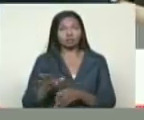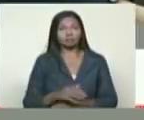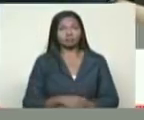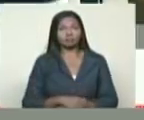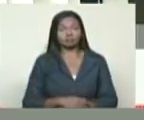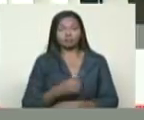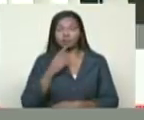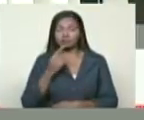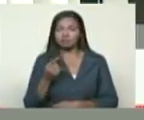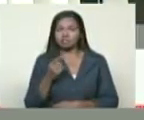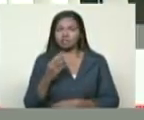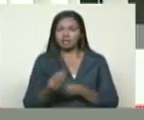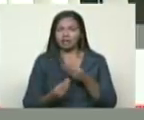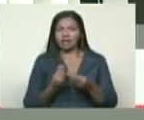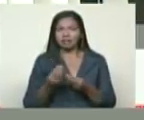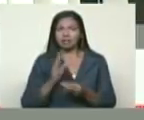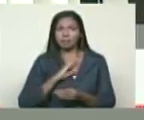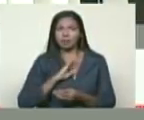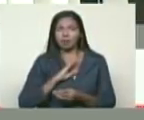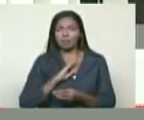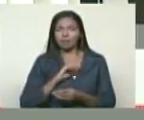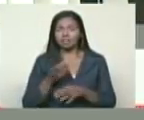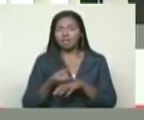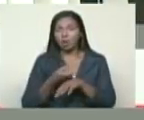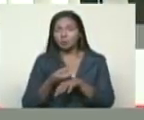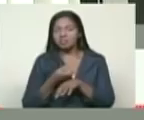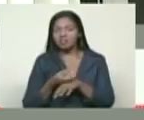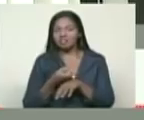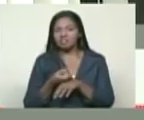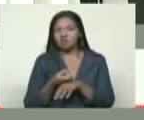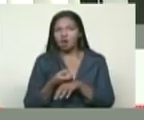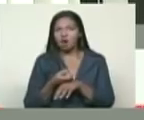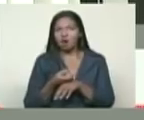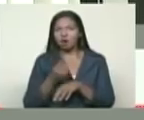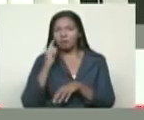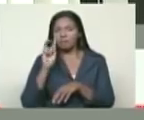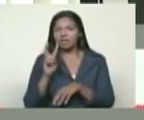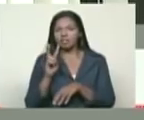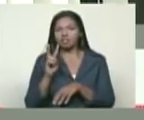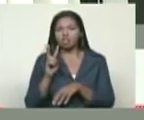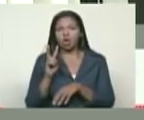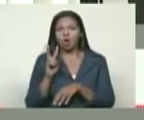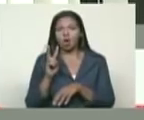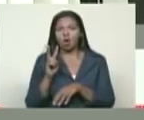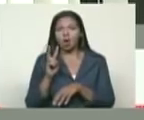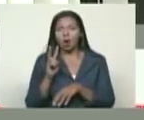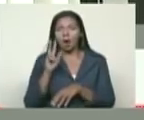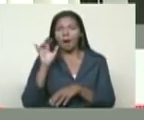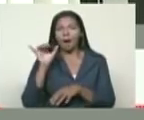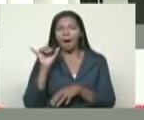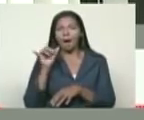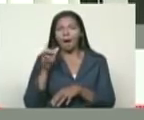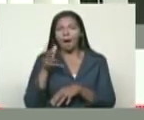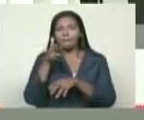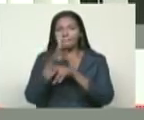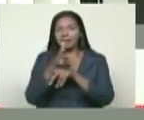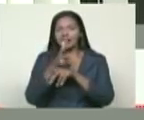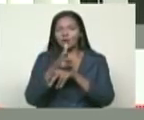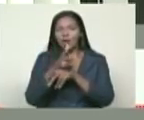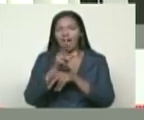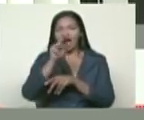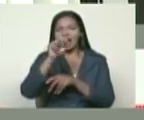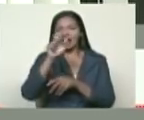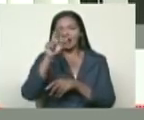Eso que está ocurriendo, ese gobiernito, no sé si han visto la película Narnia, el mundo este que no existe, que no